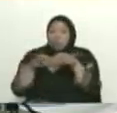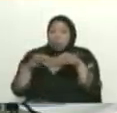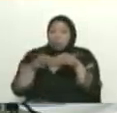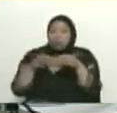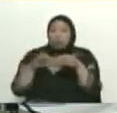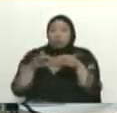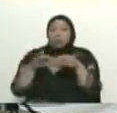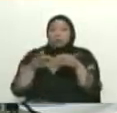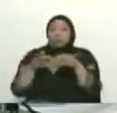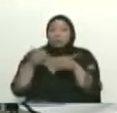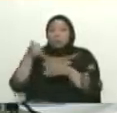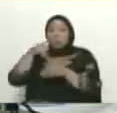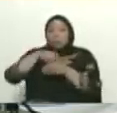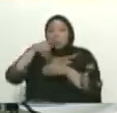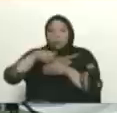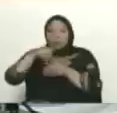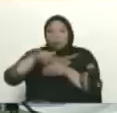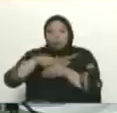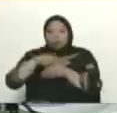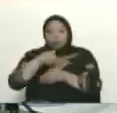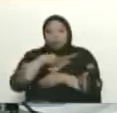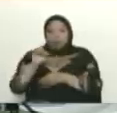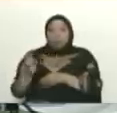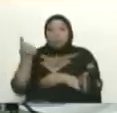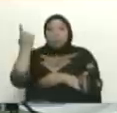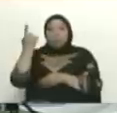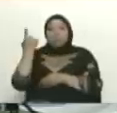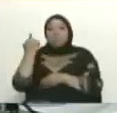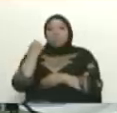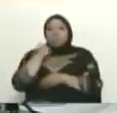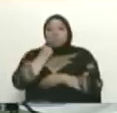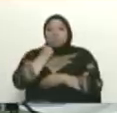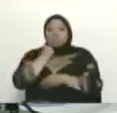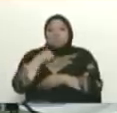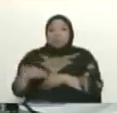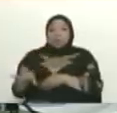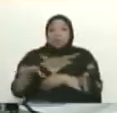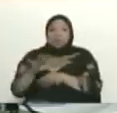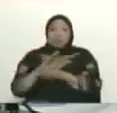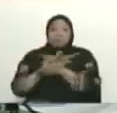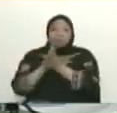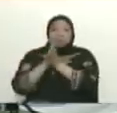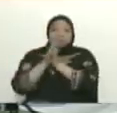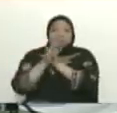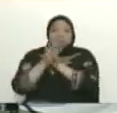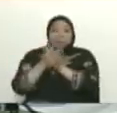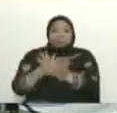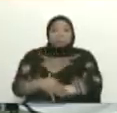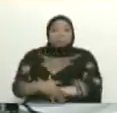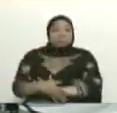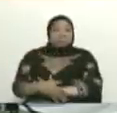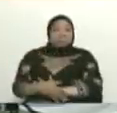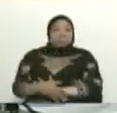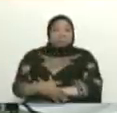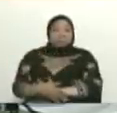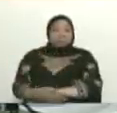escrutinio, el voto de Jorge Rodríguez Gómez, el primer voto, se perdió, se desapareció, se fulminó.